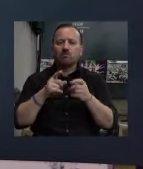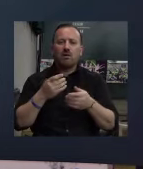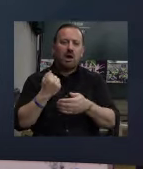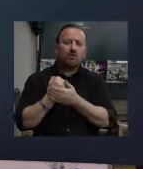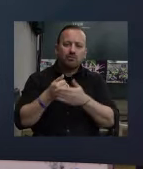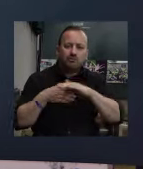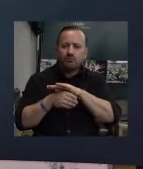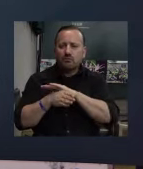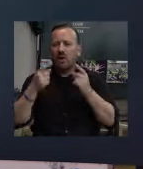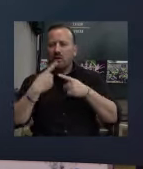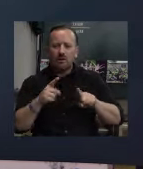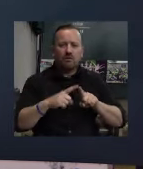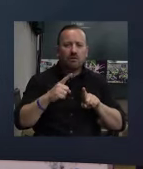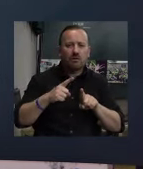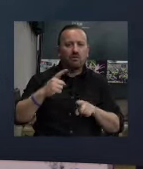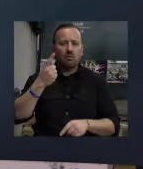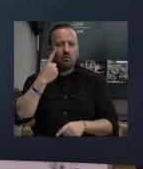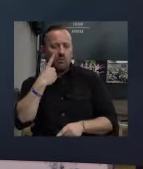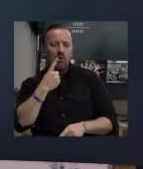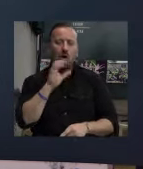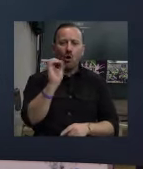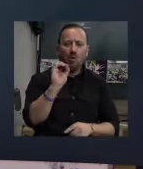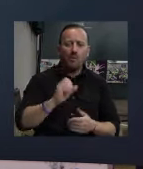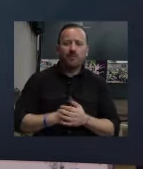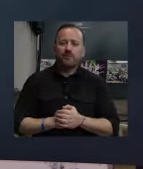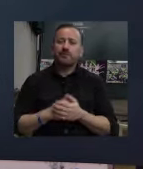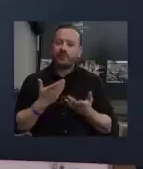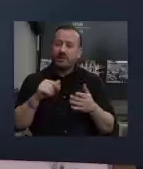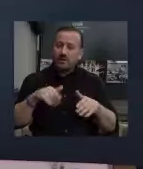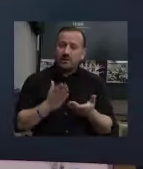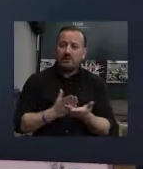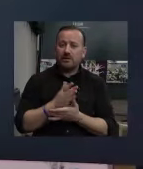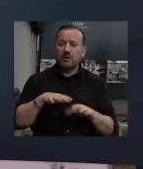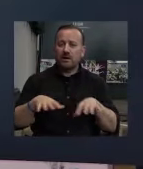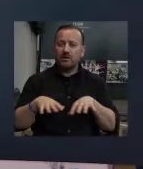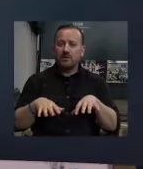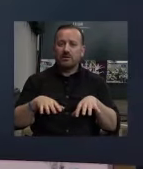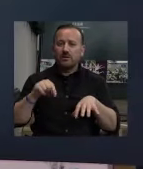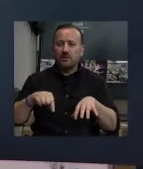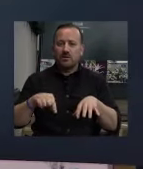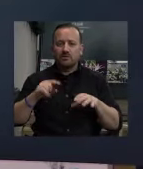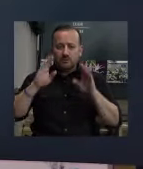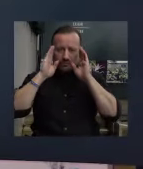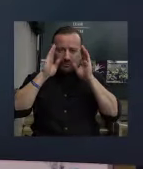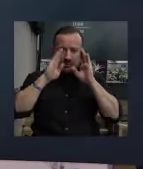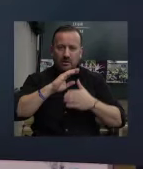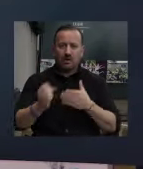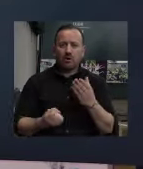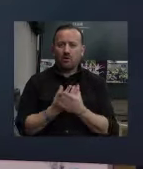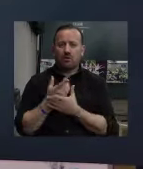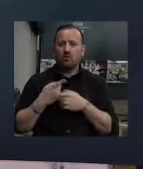perspectivas y conocimientos para comenzar la actividad que hoy está dedicada a la innovación